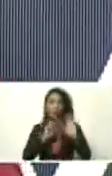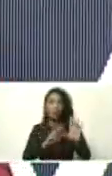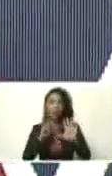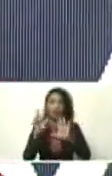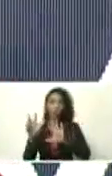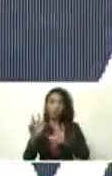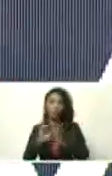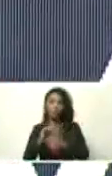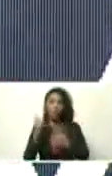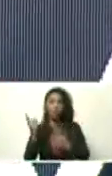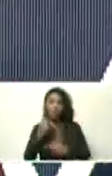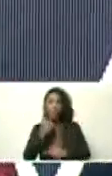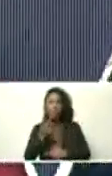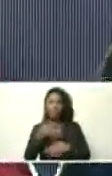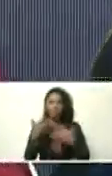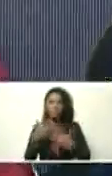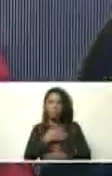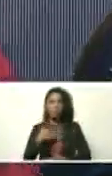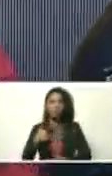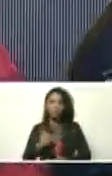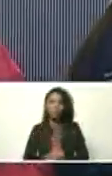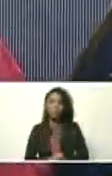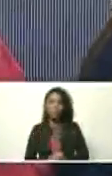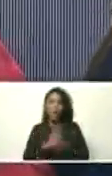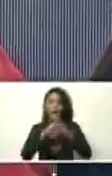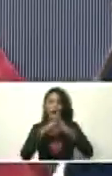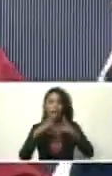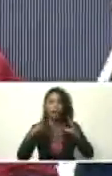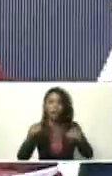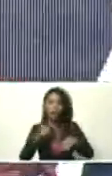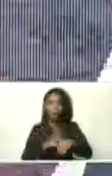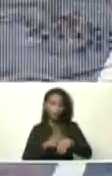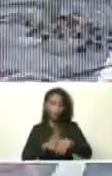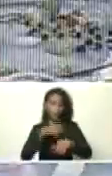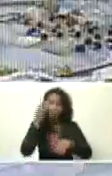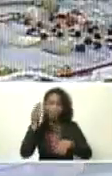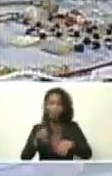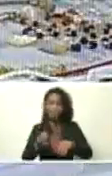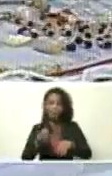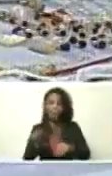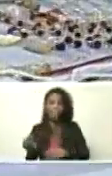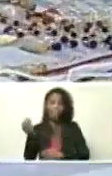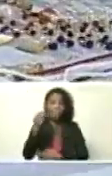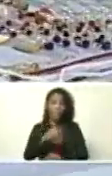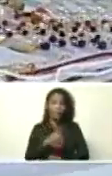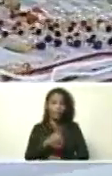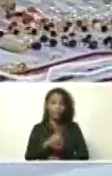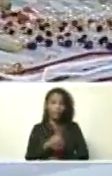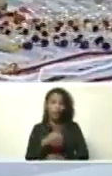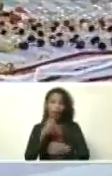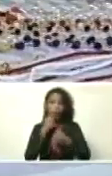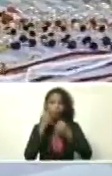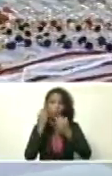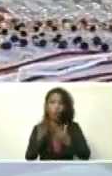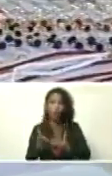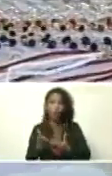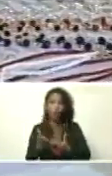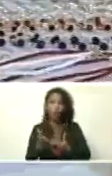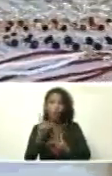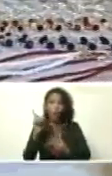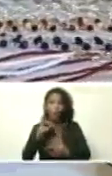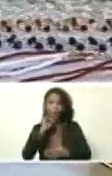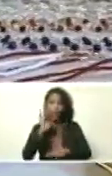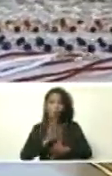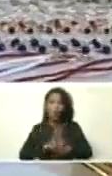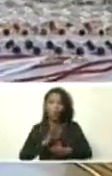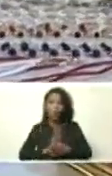2.578. Quiere decir que lo estamos atendiendo a todos en tiempo real. Pero además, la buena, esta noticia